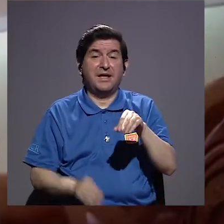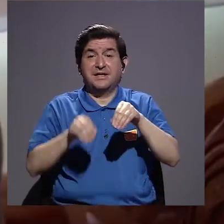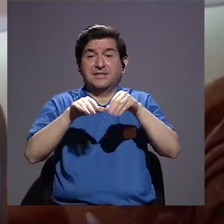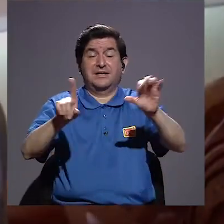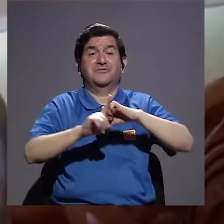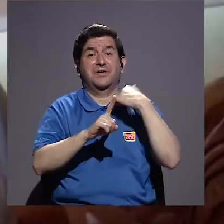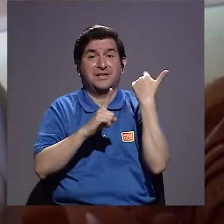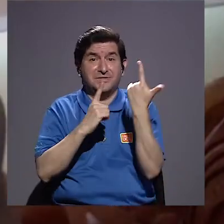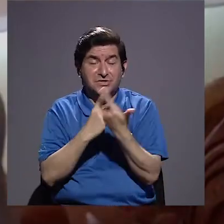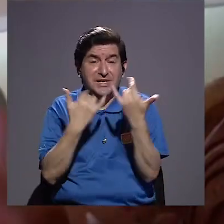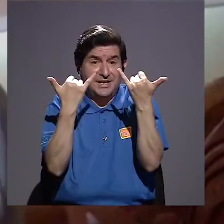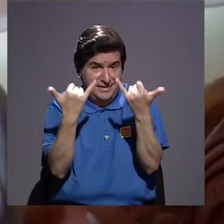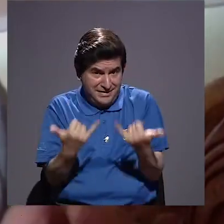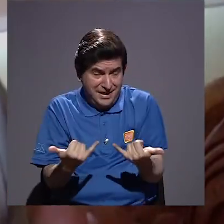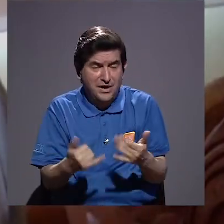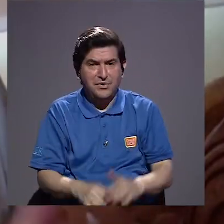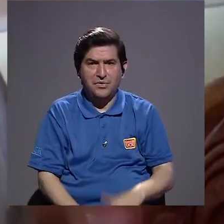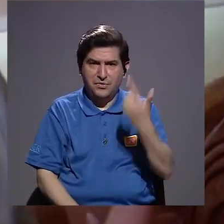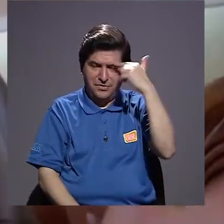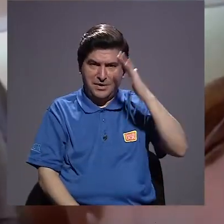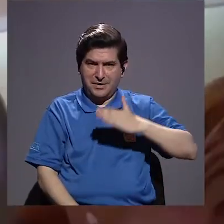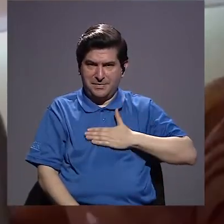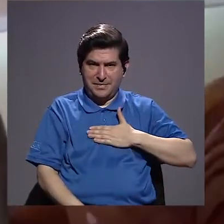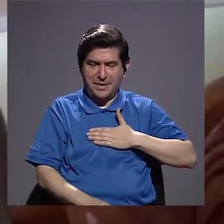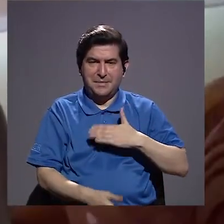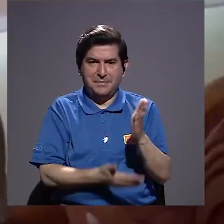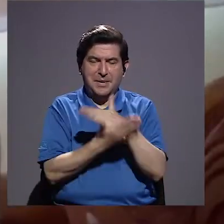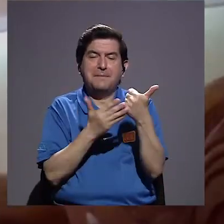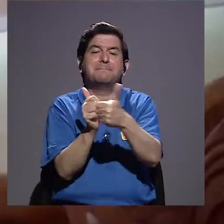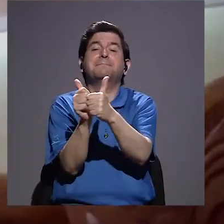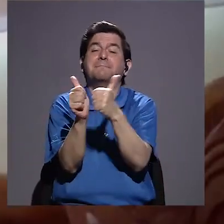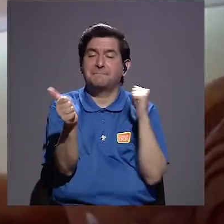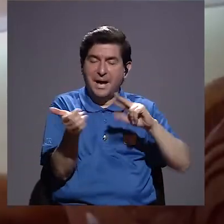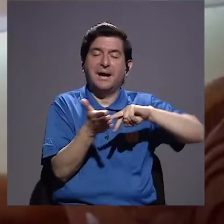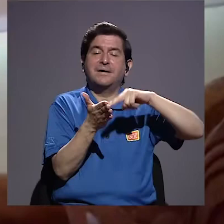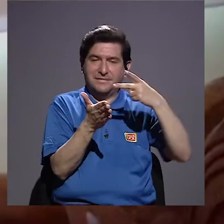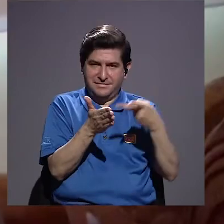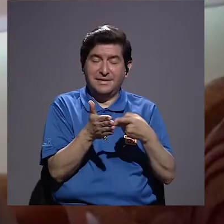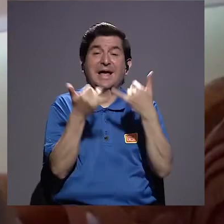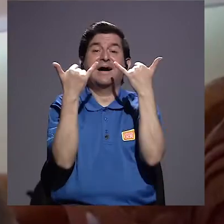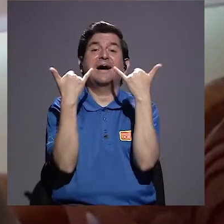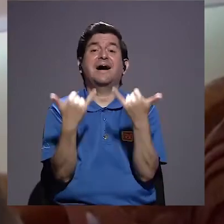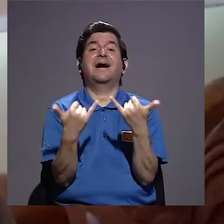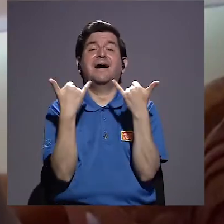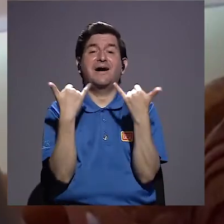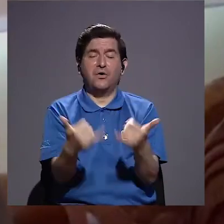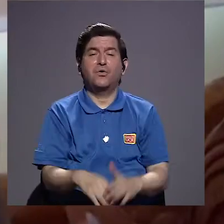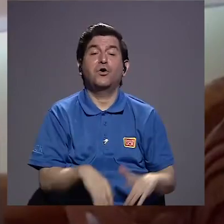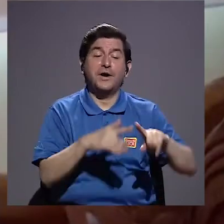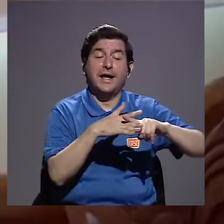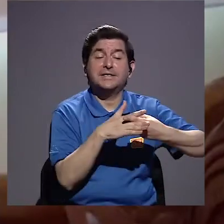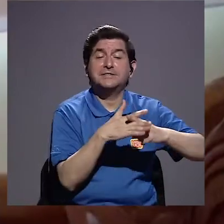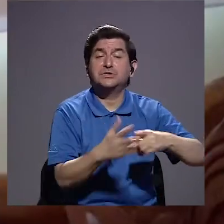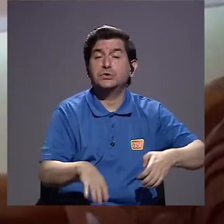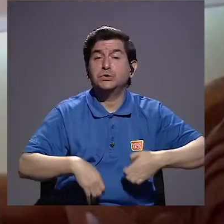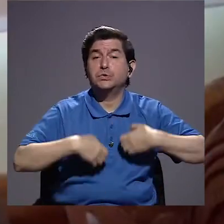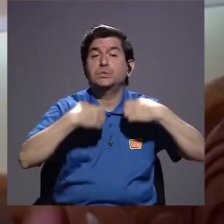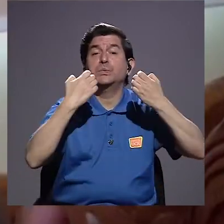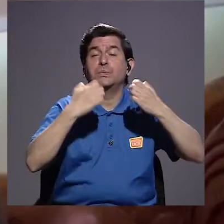famosas redes sociales, que para mí han sido parte del retroceso. Es decir, ahora hay un